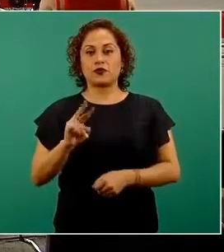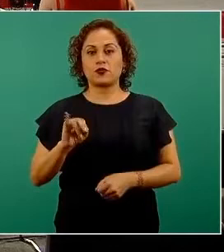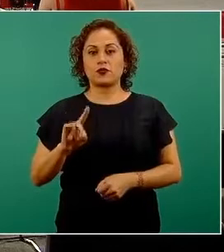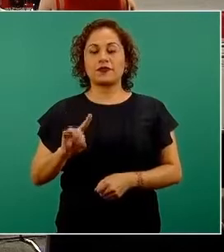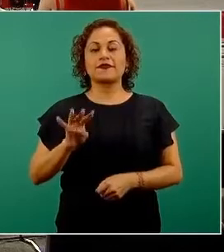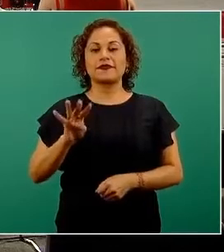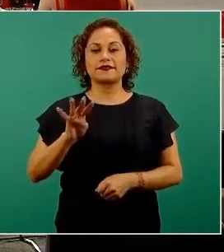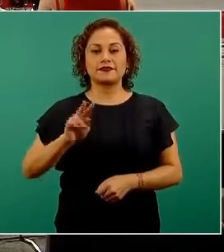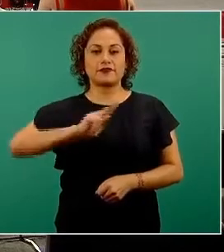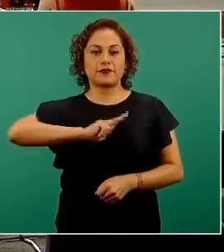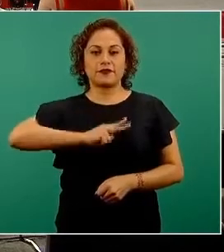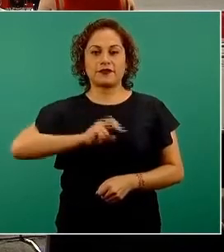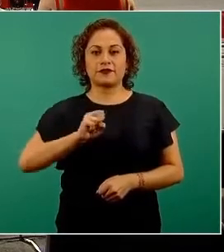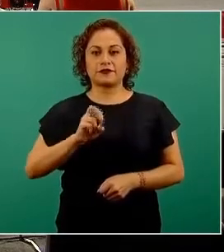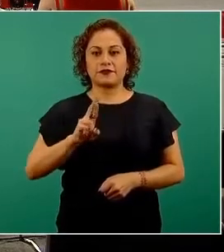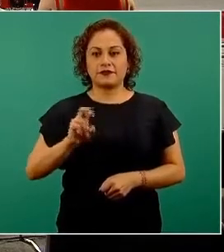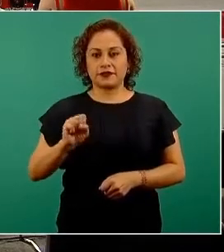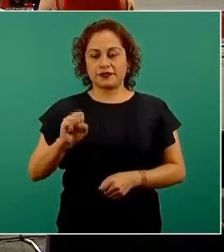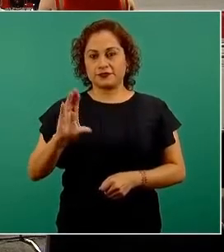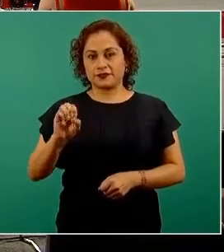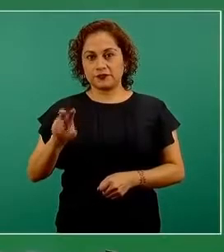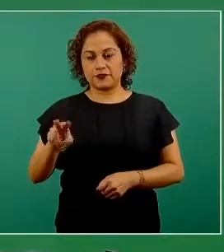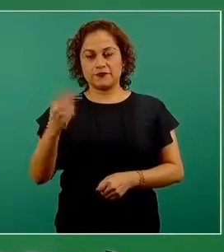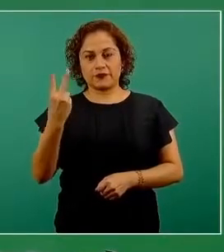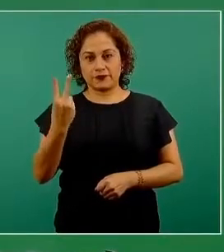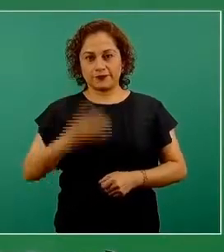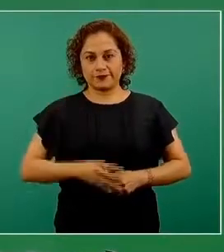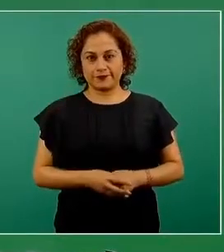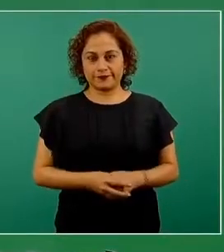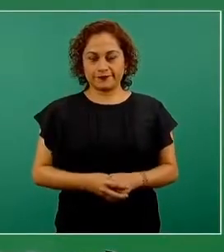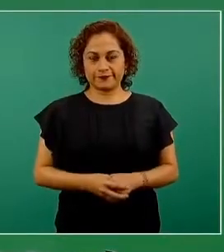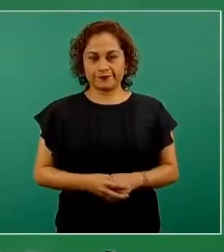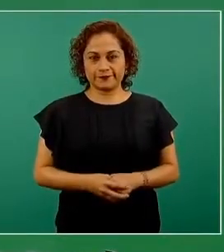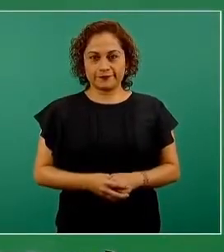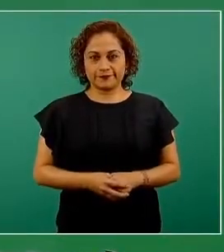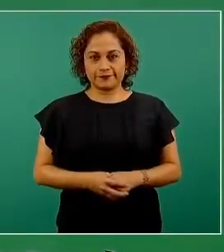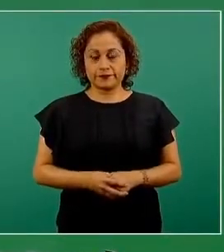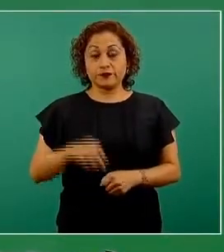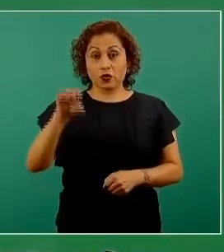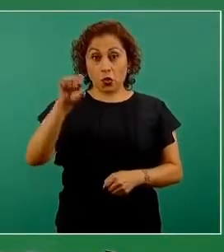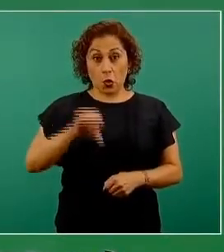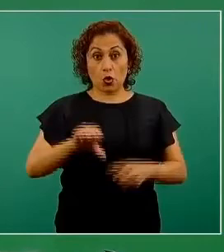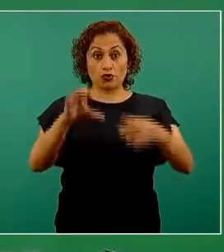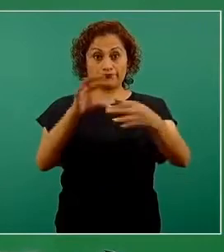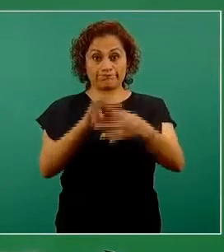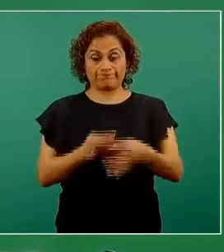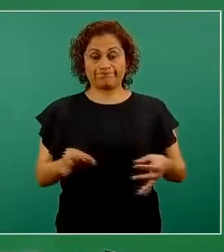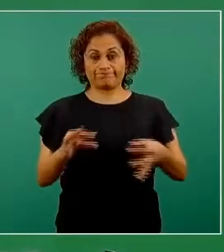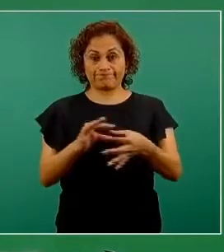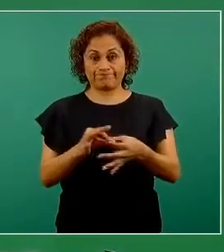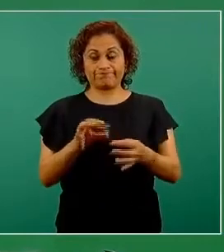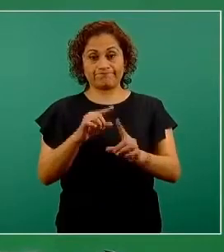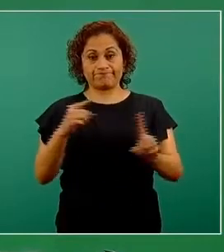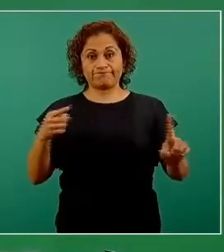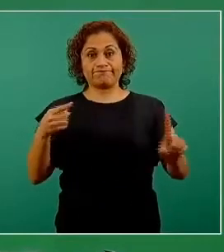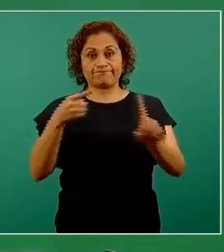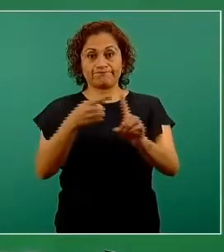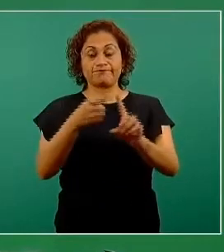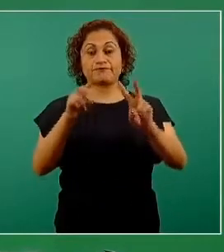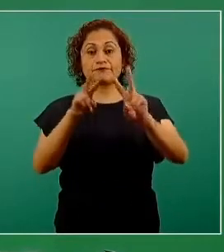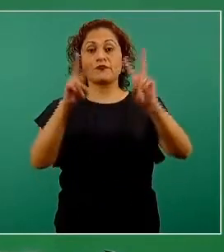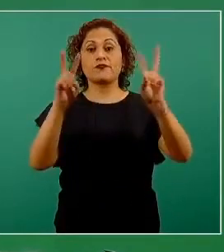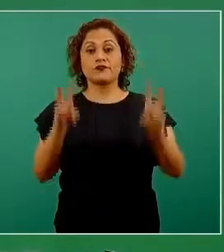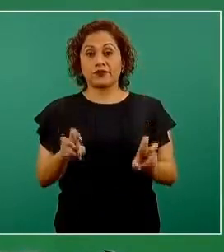por el coronavirus SARS-CoV-2. Vamos a comentar la situación de la epidemia